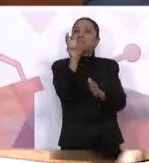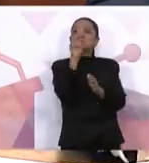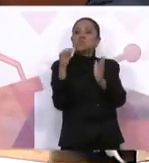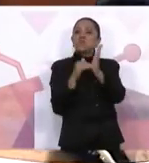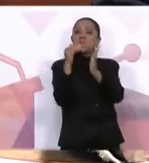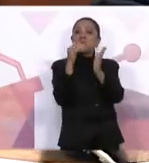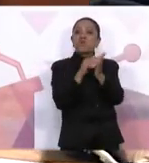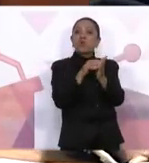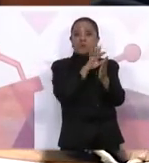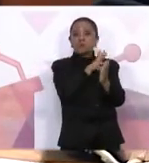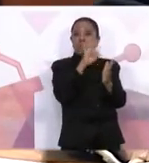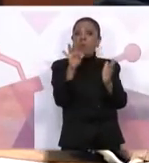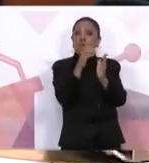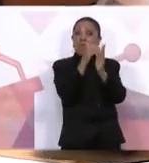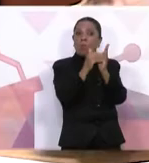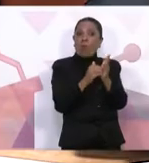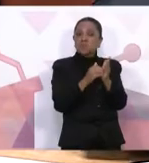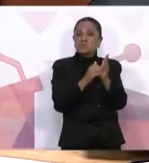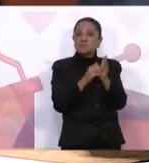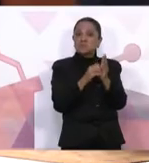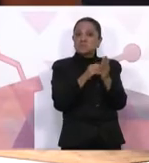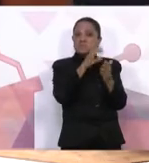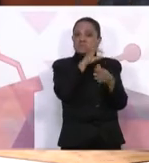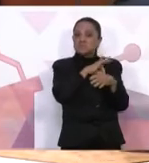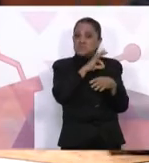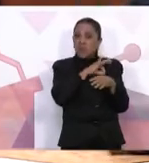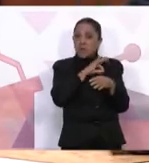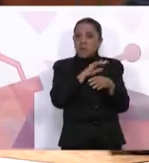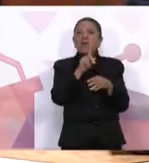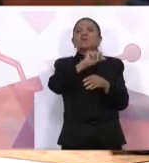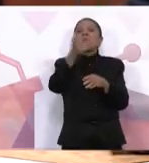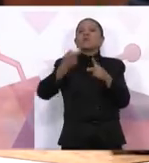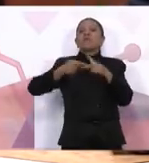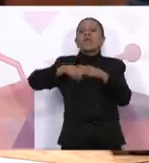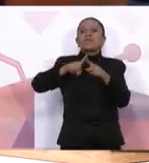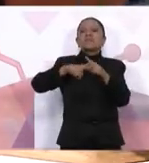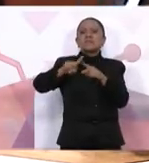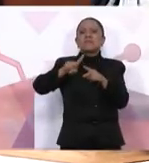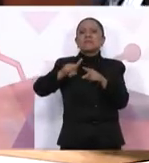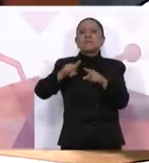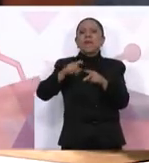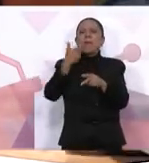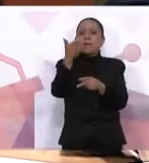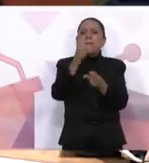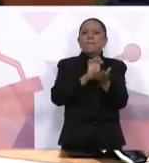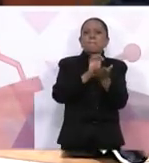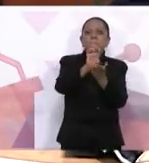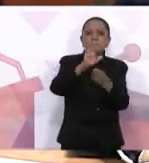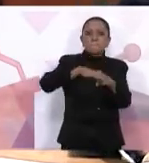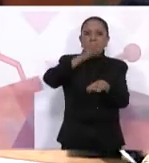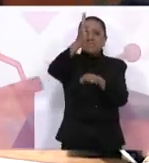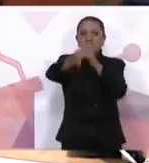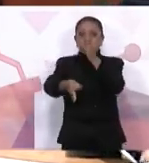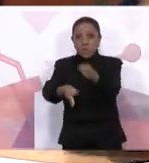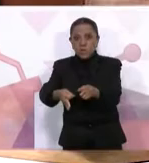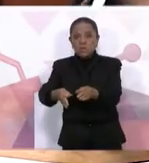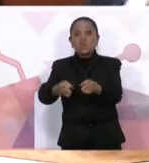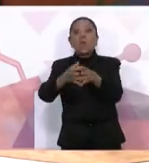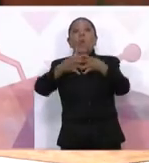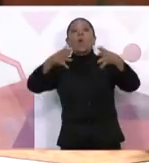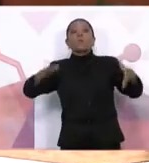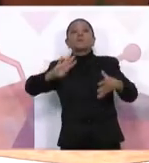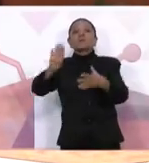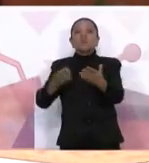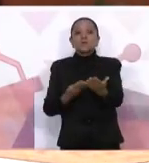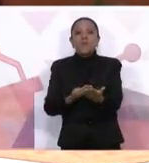otras iniciativas que tengo que vamos a aumentar la cantidad de dinero disponible vamos a aumentar entonces la beca-salario pero